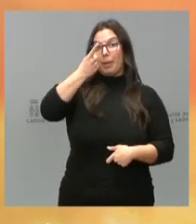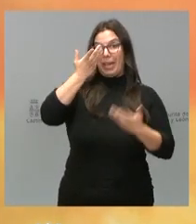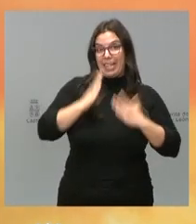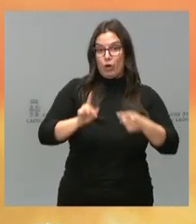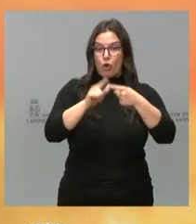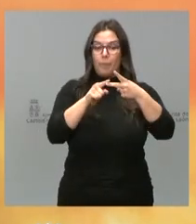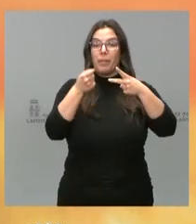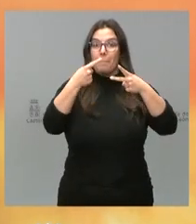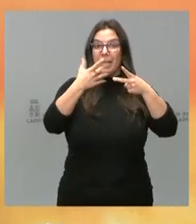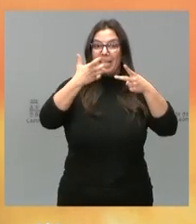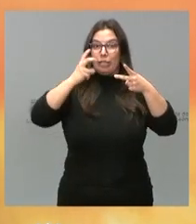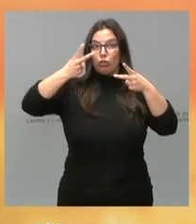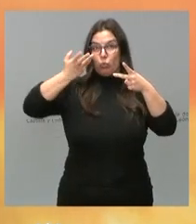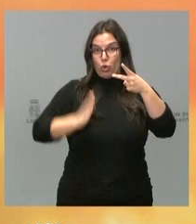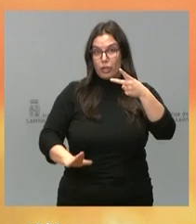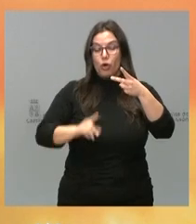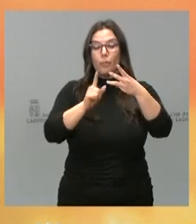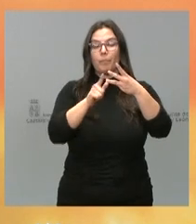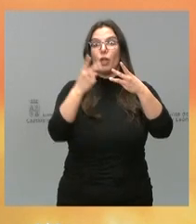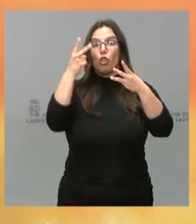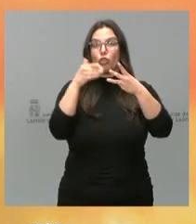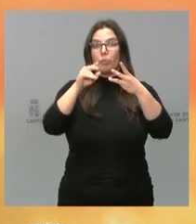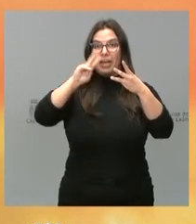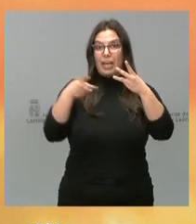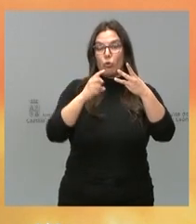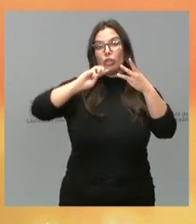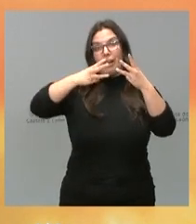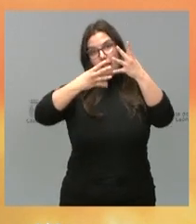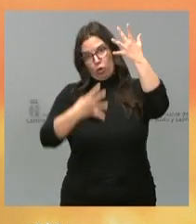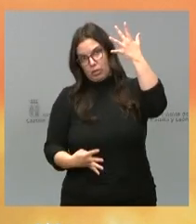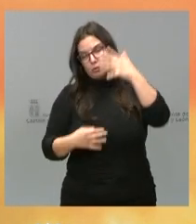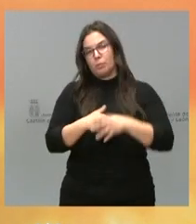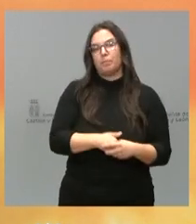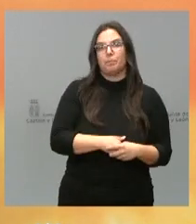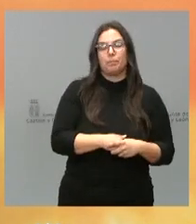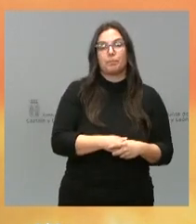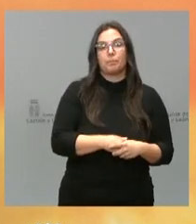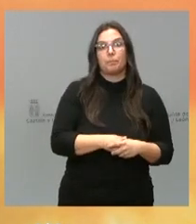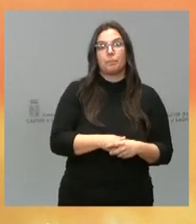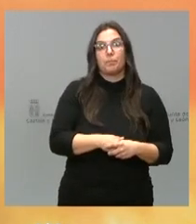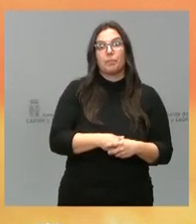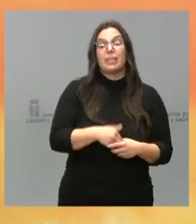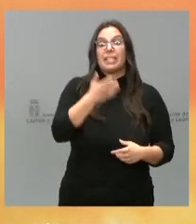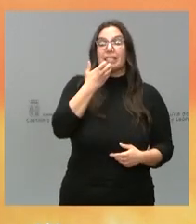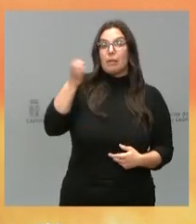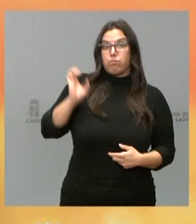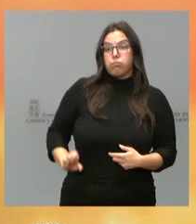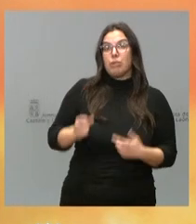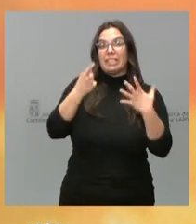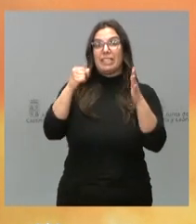1500 euros por el segundo y 2000 euros por el tercero y a partir de 60.000 euros